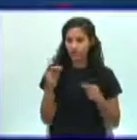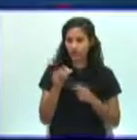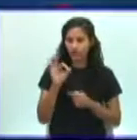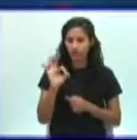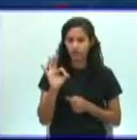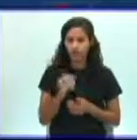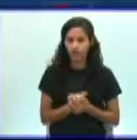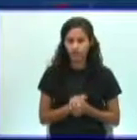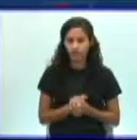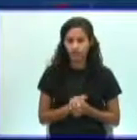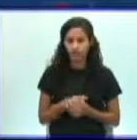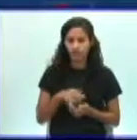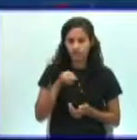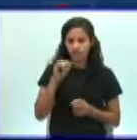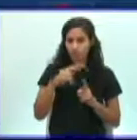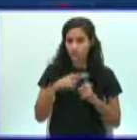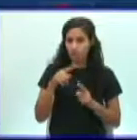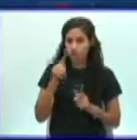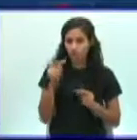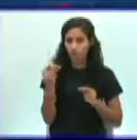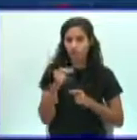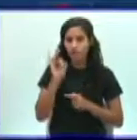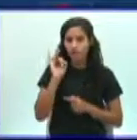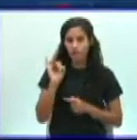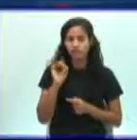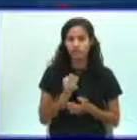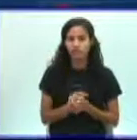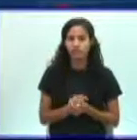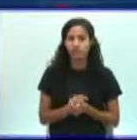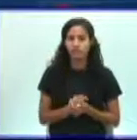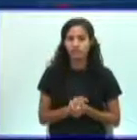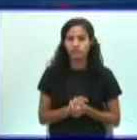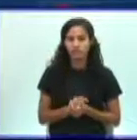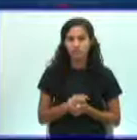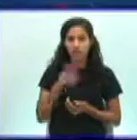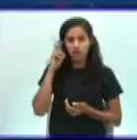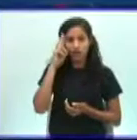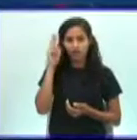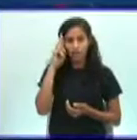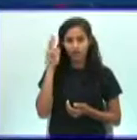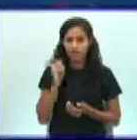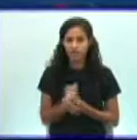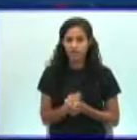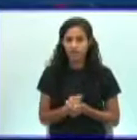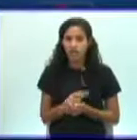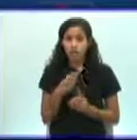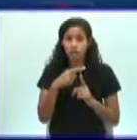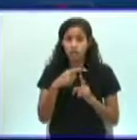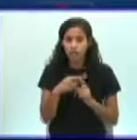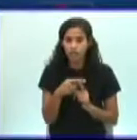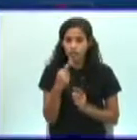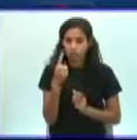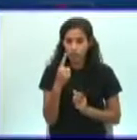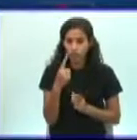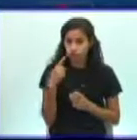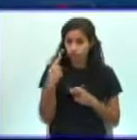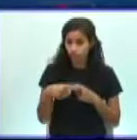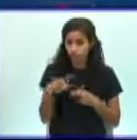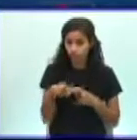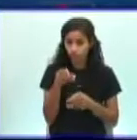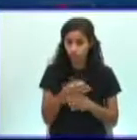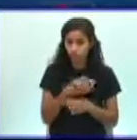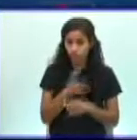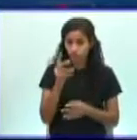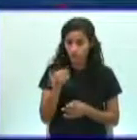8. 6 más 1 es igual a 7. Recuerden que al adicionar 1 al número